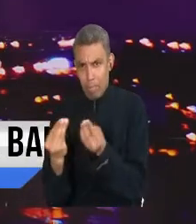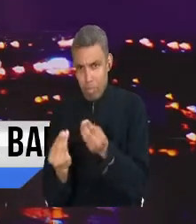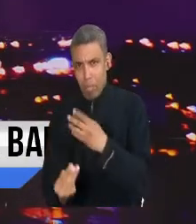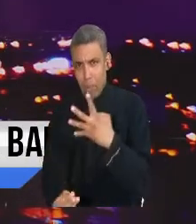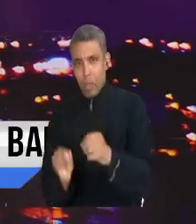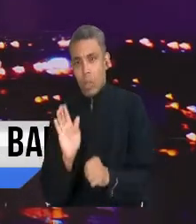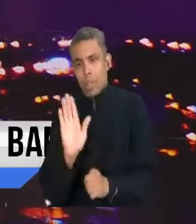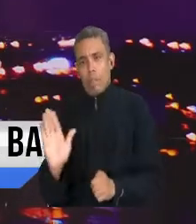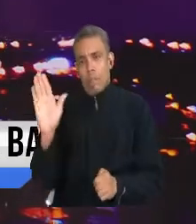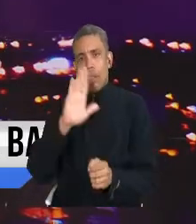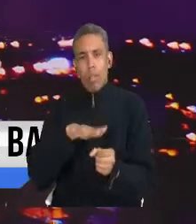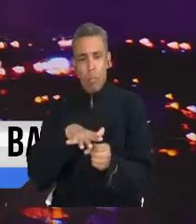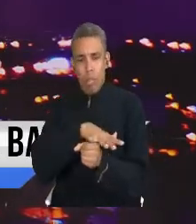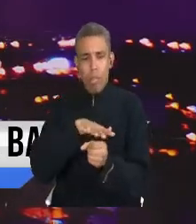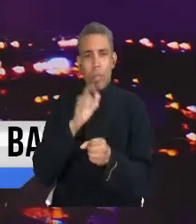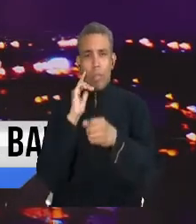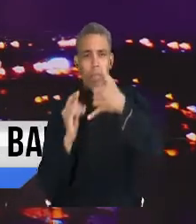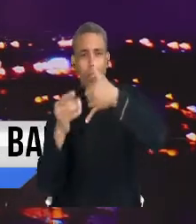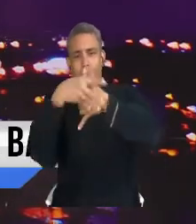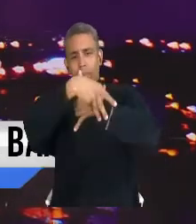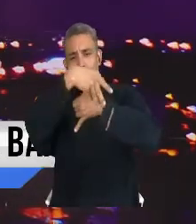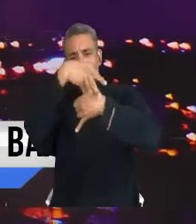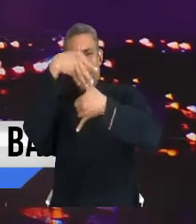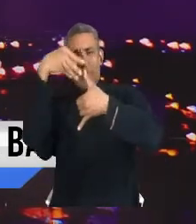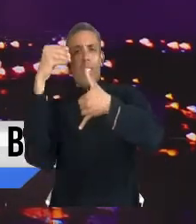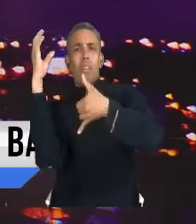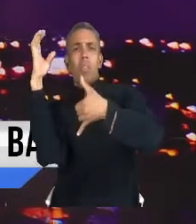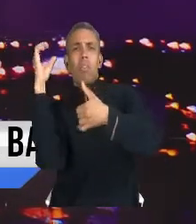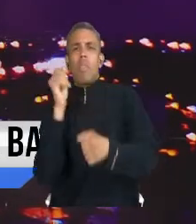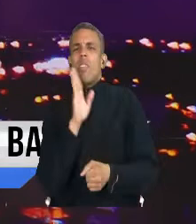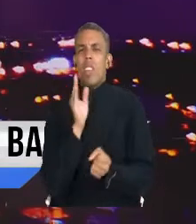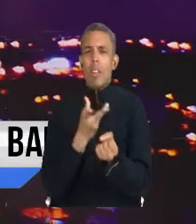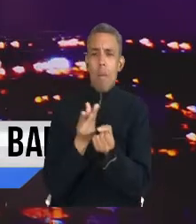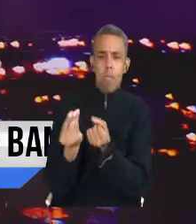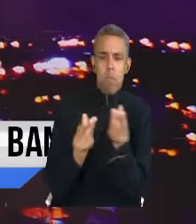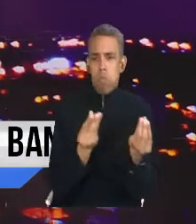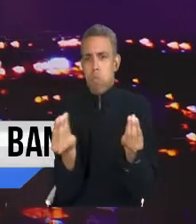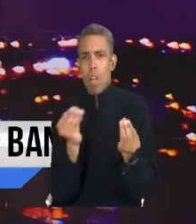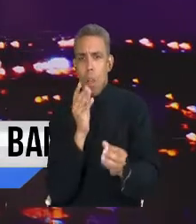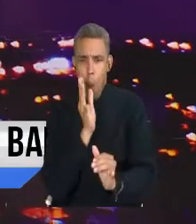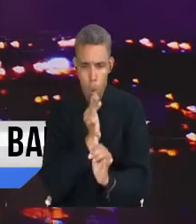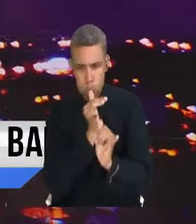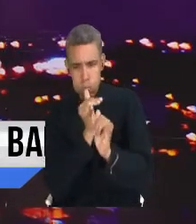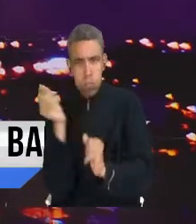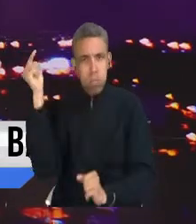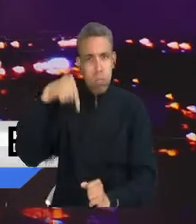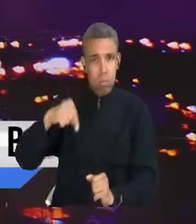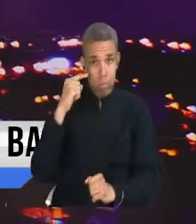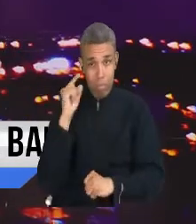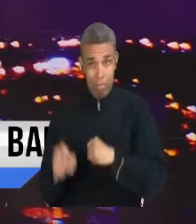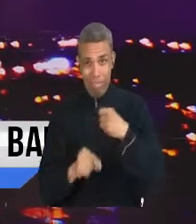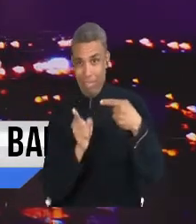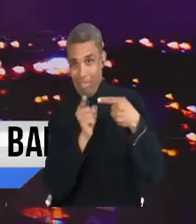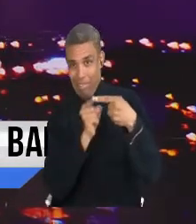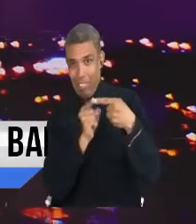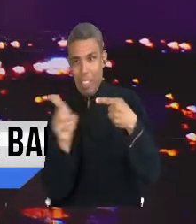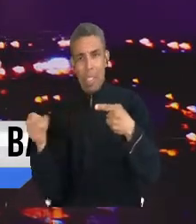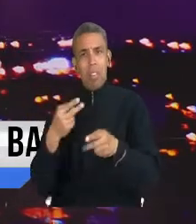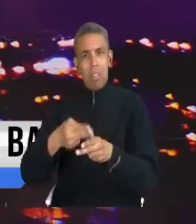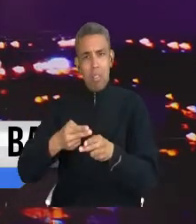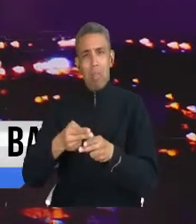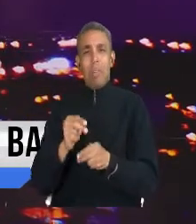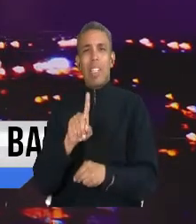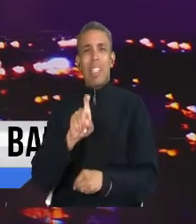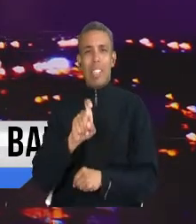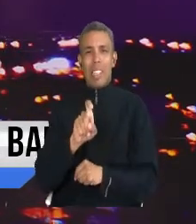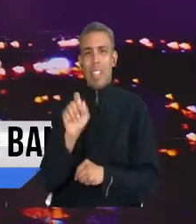atlántica, participación del departamento del Atlántico con la banda 6 de Agosto del municipio de